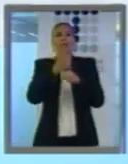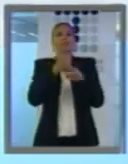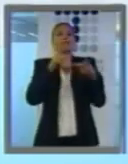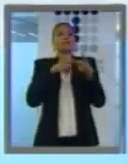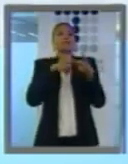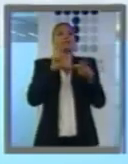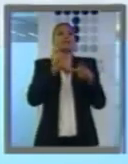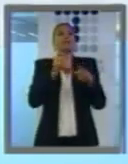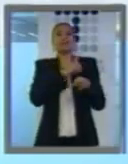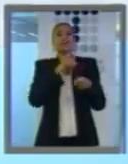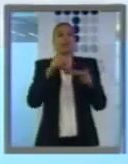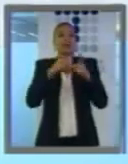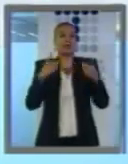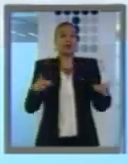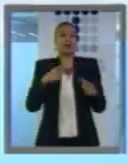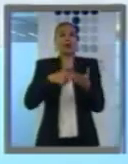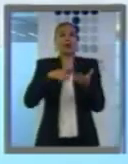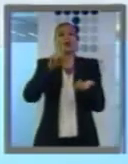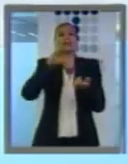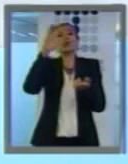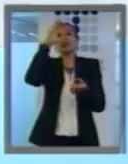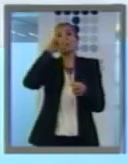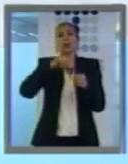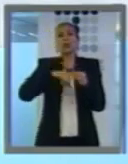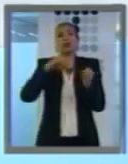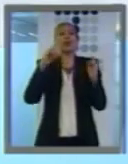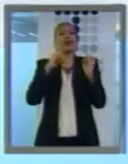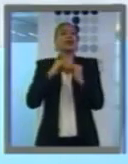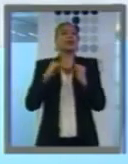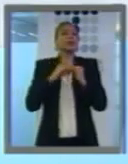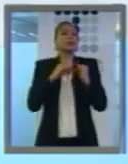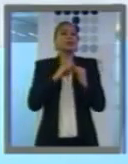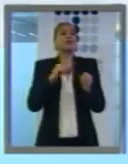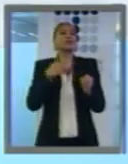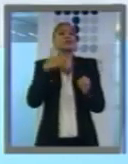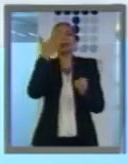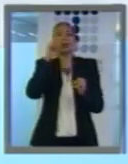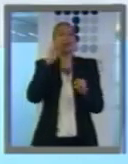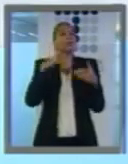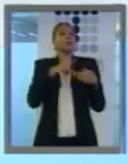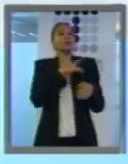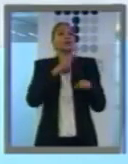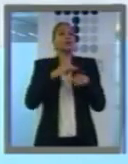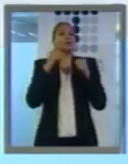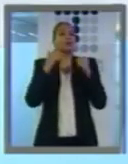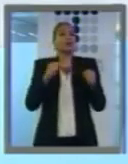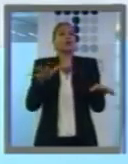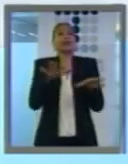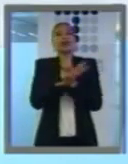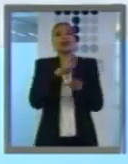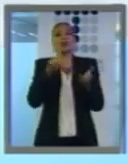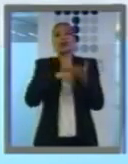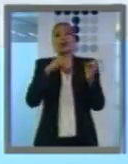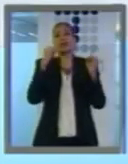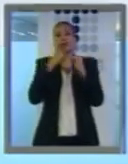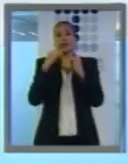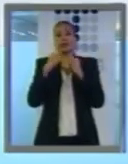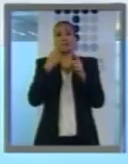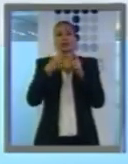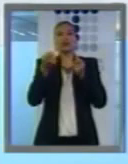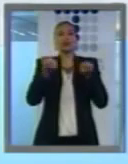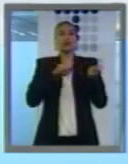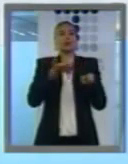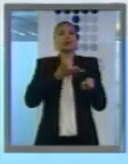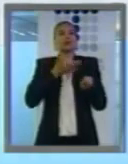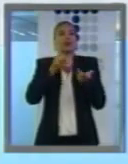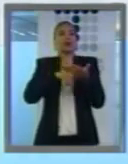tiene que ver con el desarrollo de una cultura institucional, que yo estoy convencida de que además de los cambios institucionales y operativos que